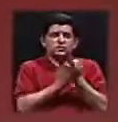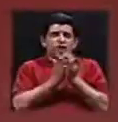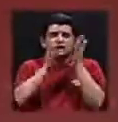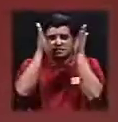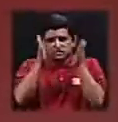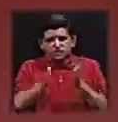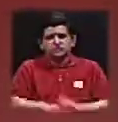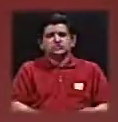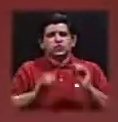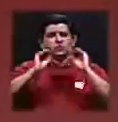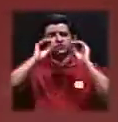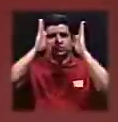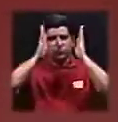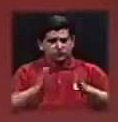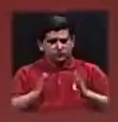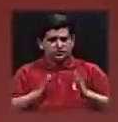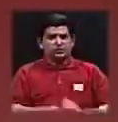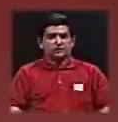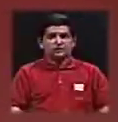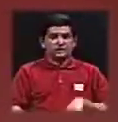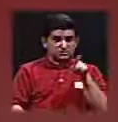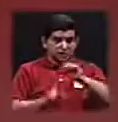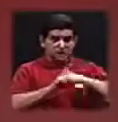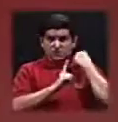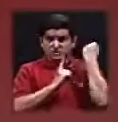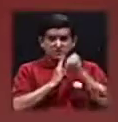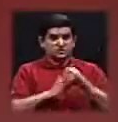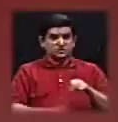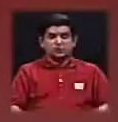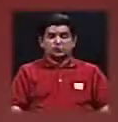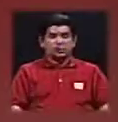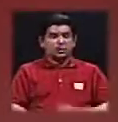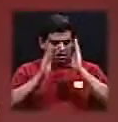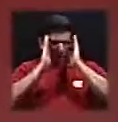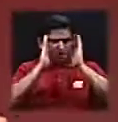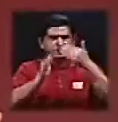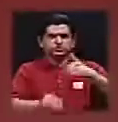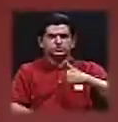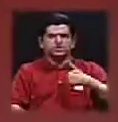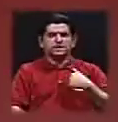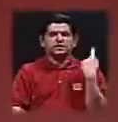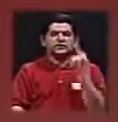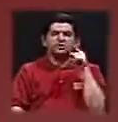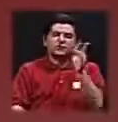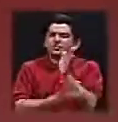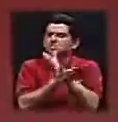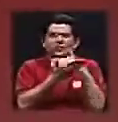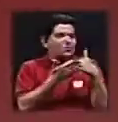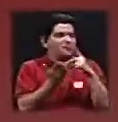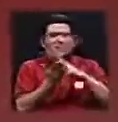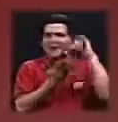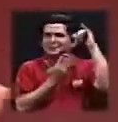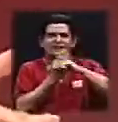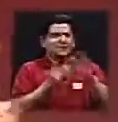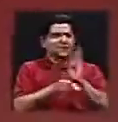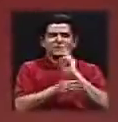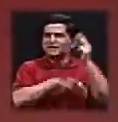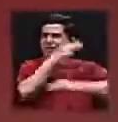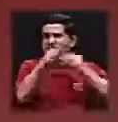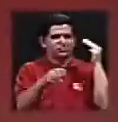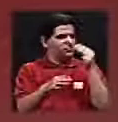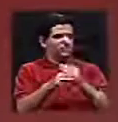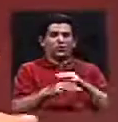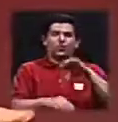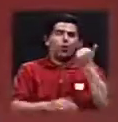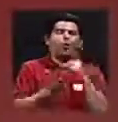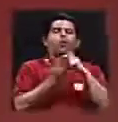investigadores, profesores. Eso no está siendo descuidado de ninguna manera, solamente que eso no forma parte del proyecto del Banco Mundial, sino están